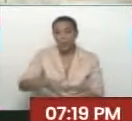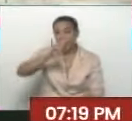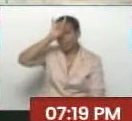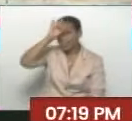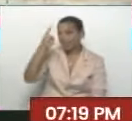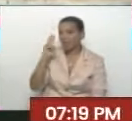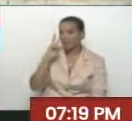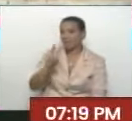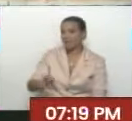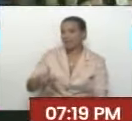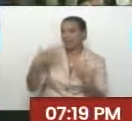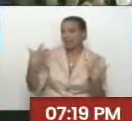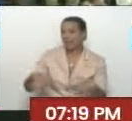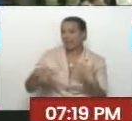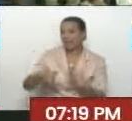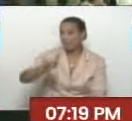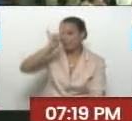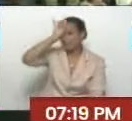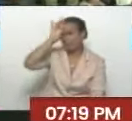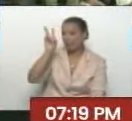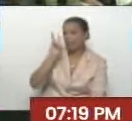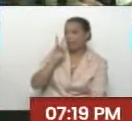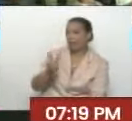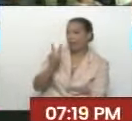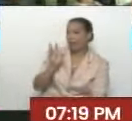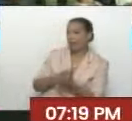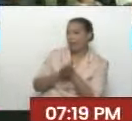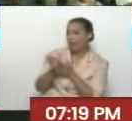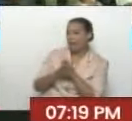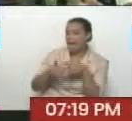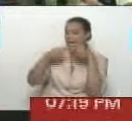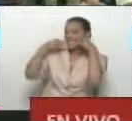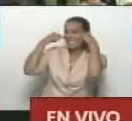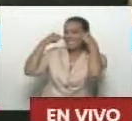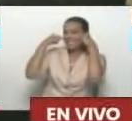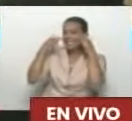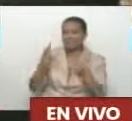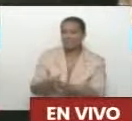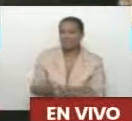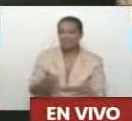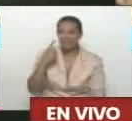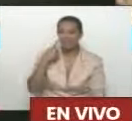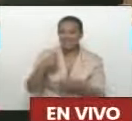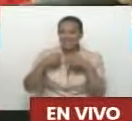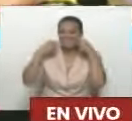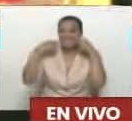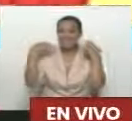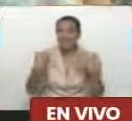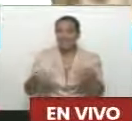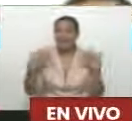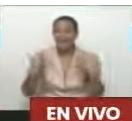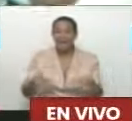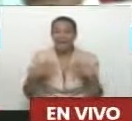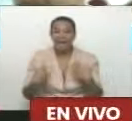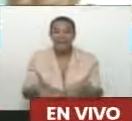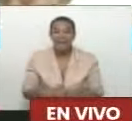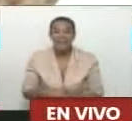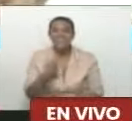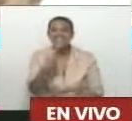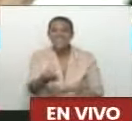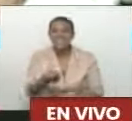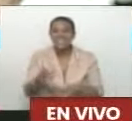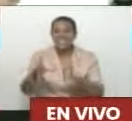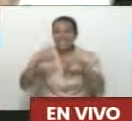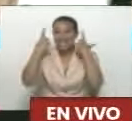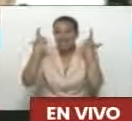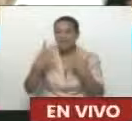¿Ven? Aquí están. Mira el diablo como te está viendo. Sonríete, diablo, mira. Tómalo ahí, cámara. Mira el diablo. ¿Qué dice el diablo de La